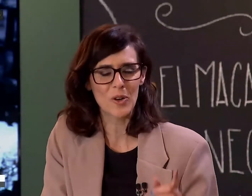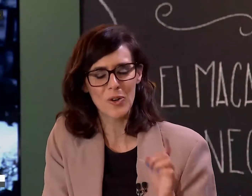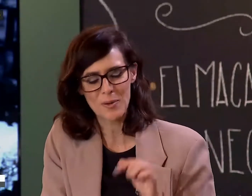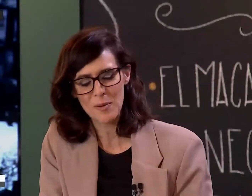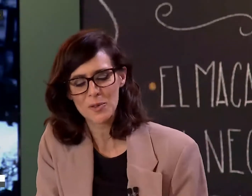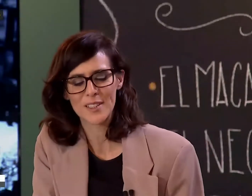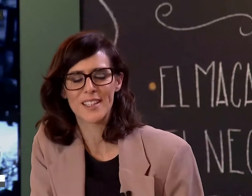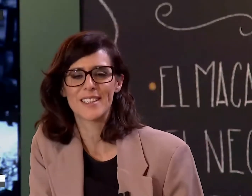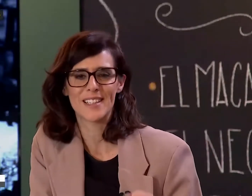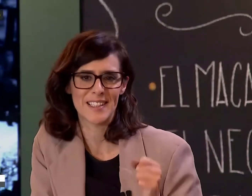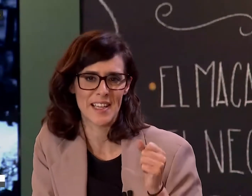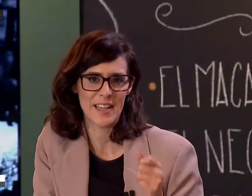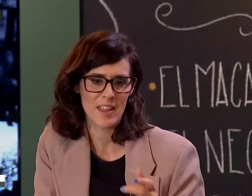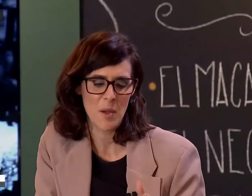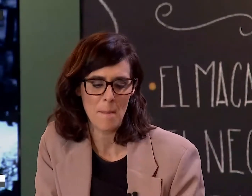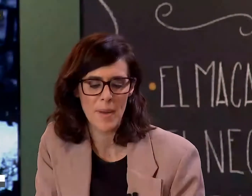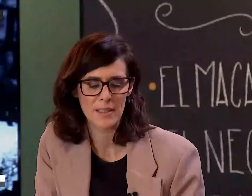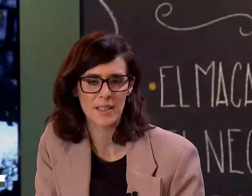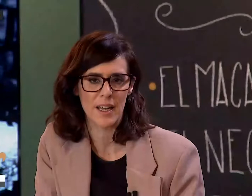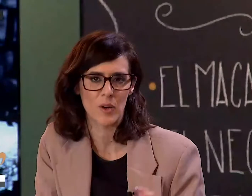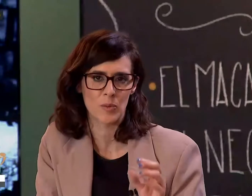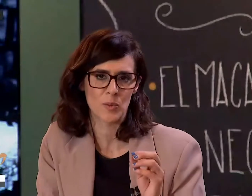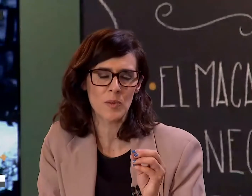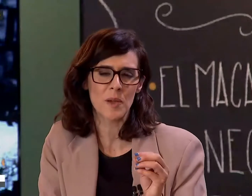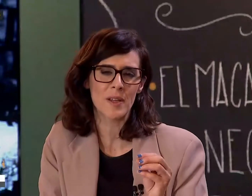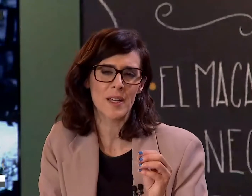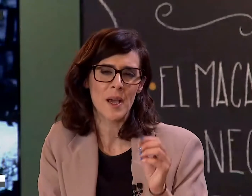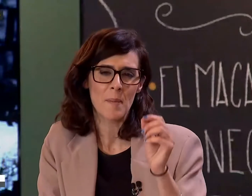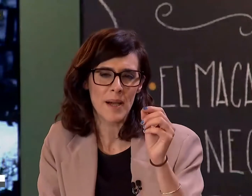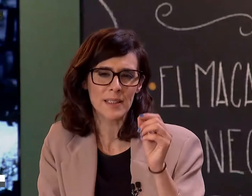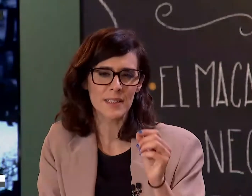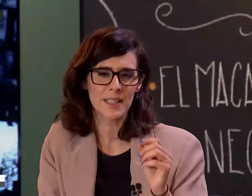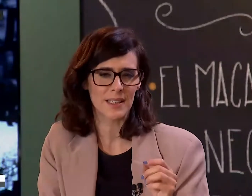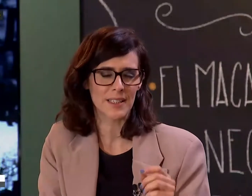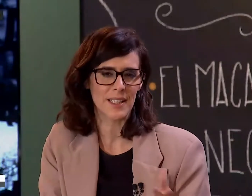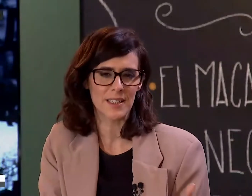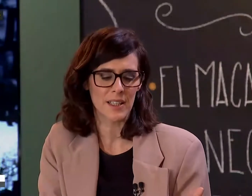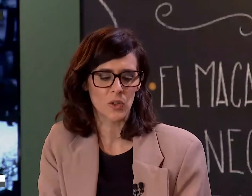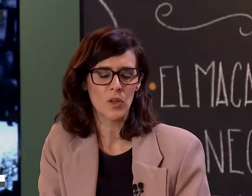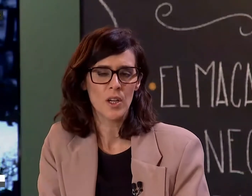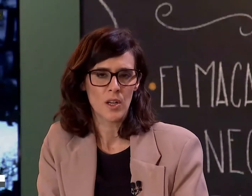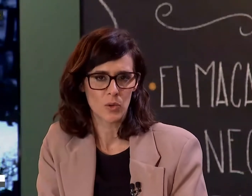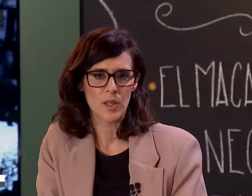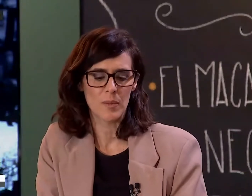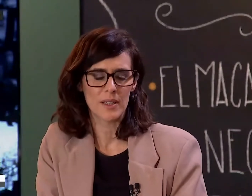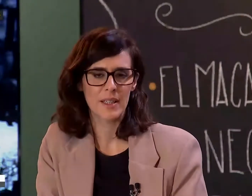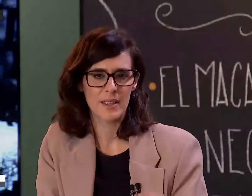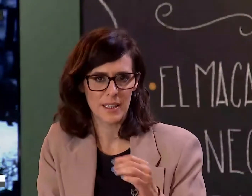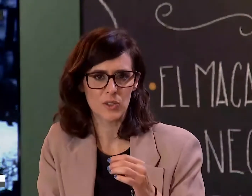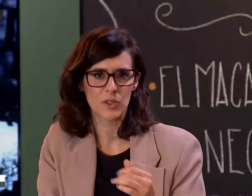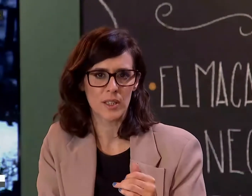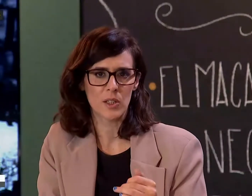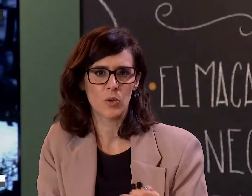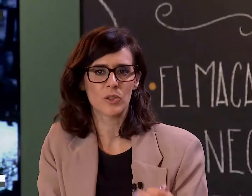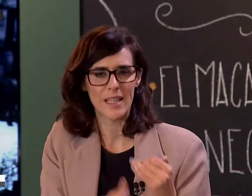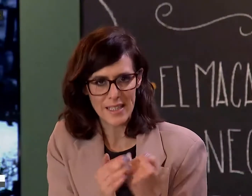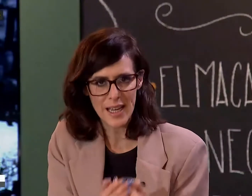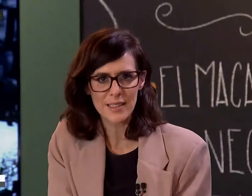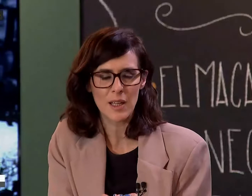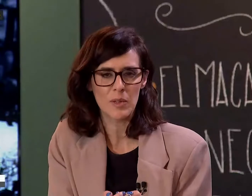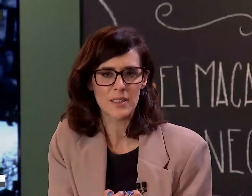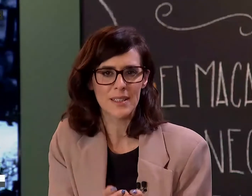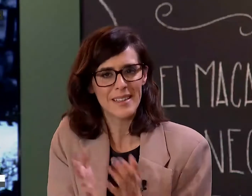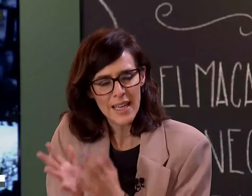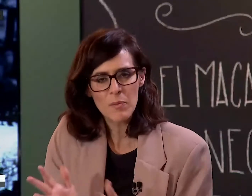Constitución, pero lo que vamos a hacer es que quede más claro. Pues vamos a ver partes de las que rescató justamente de estos artículos